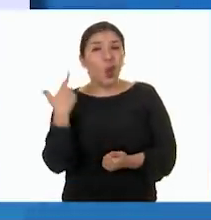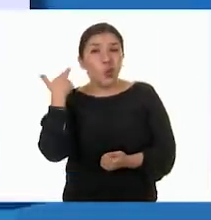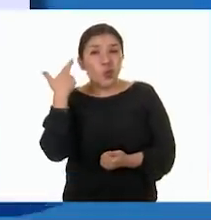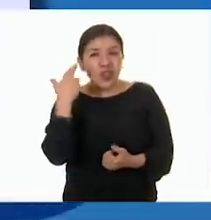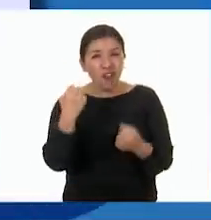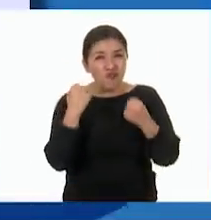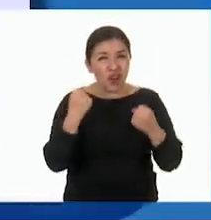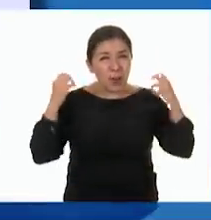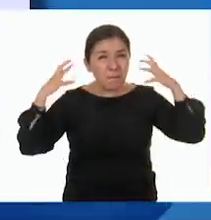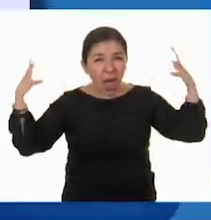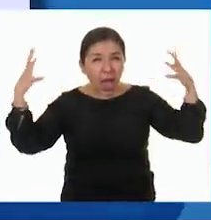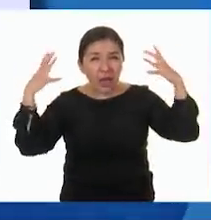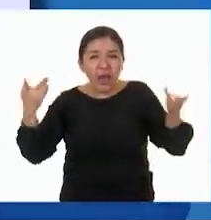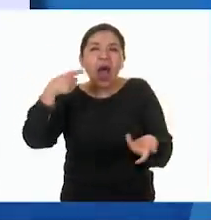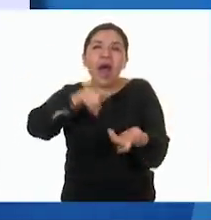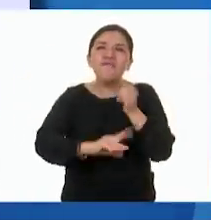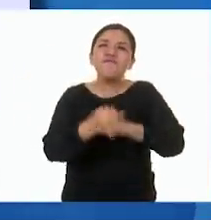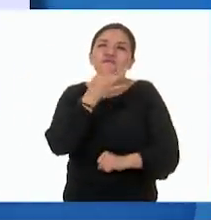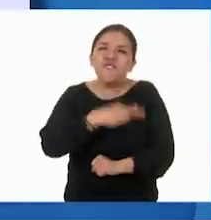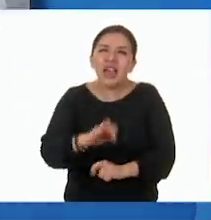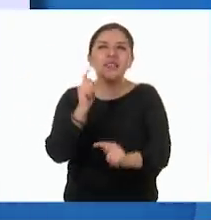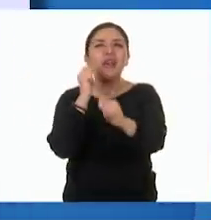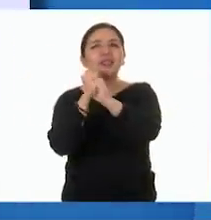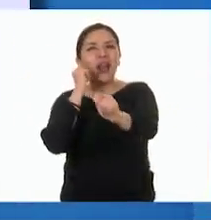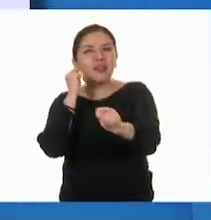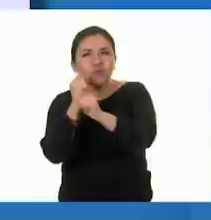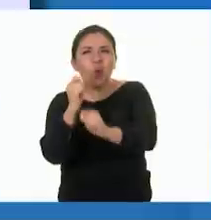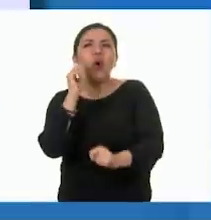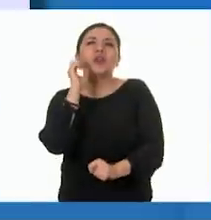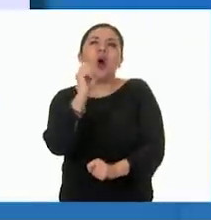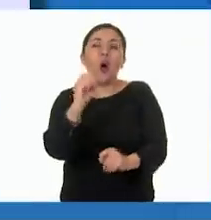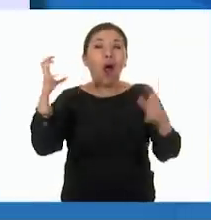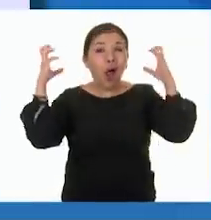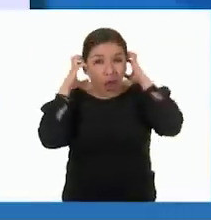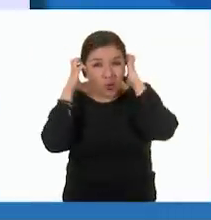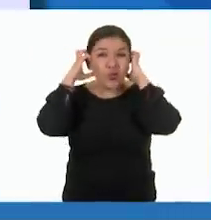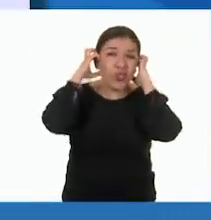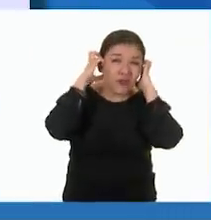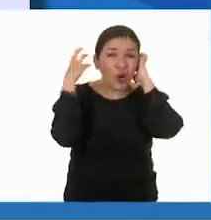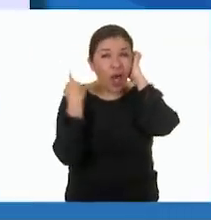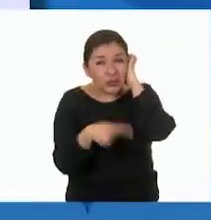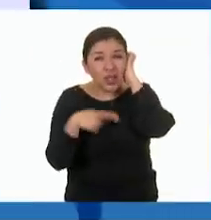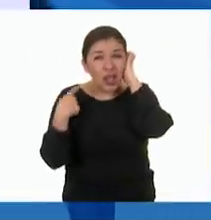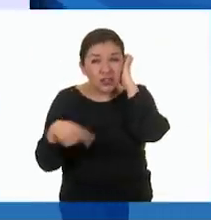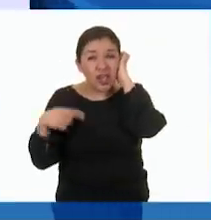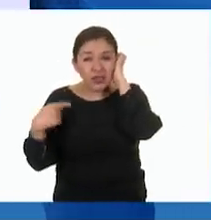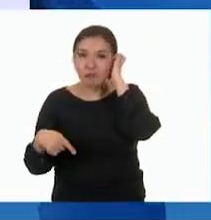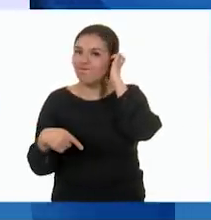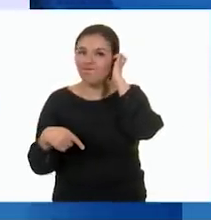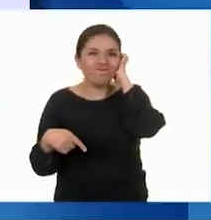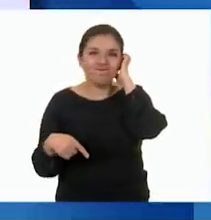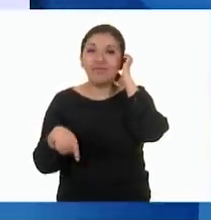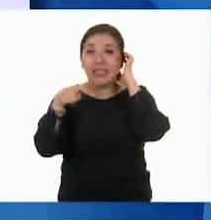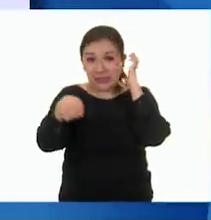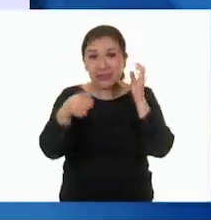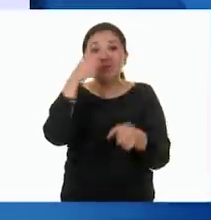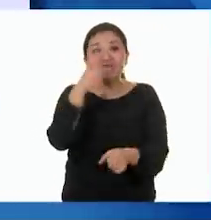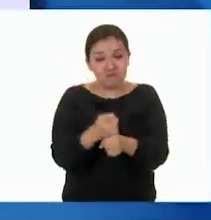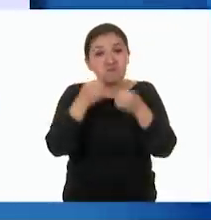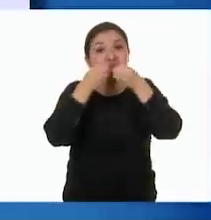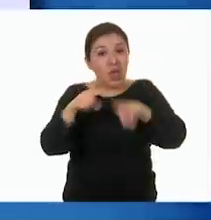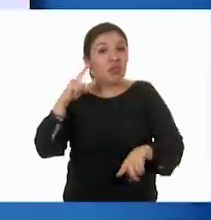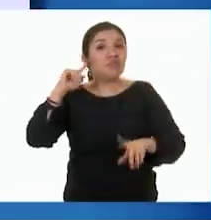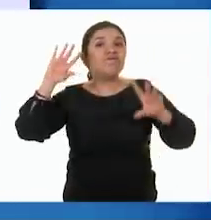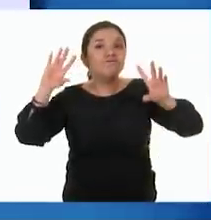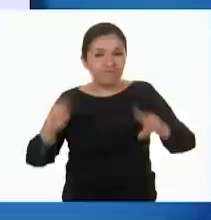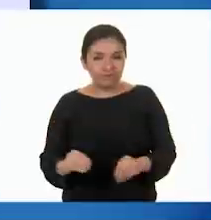alto, en fiestas, el transporte o mediante audífonos, es una de las principales causas de pérdida de